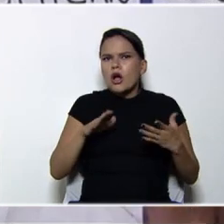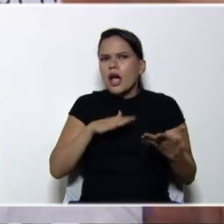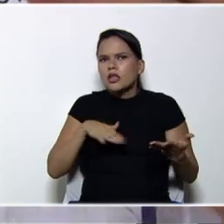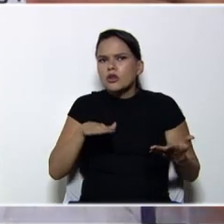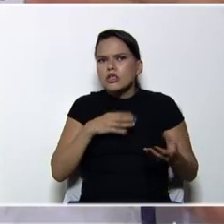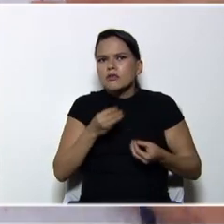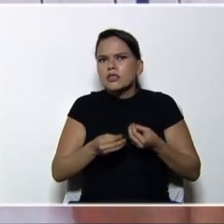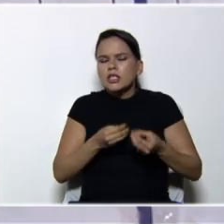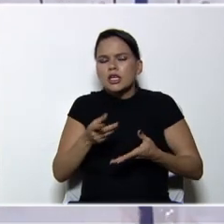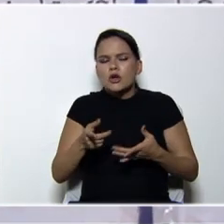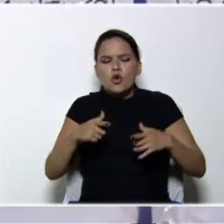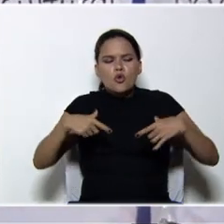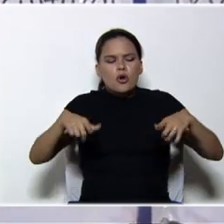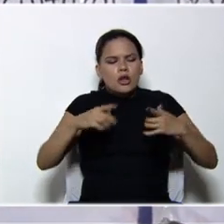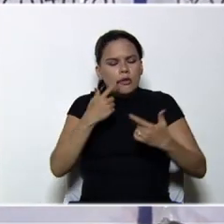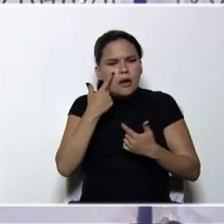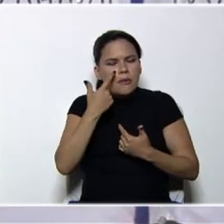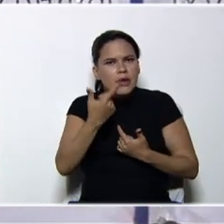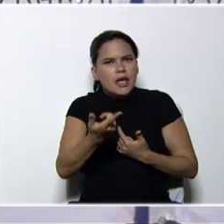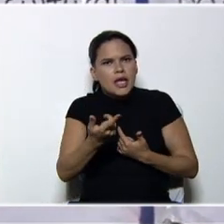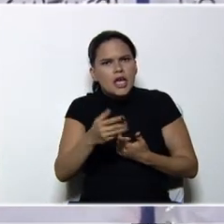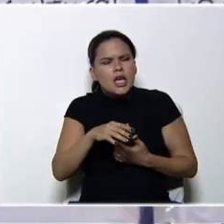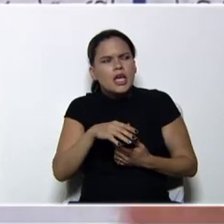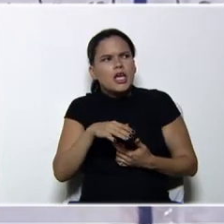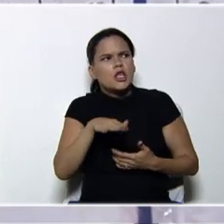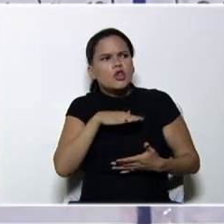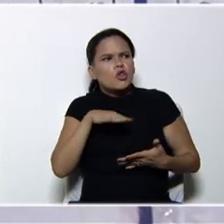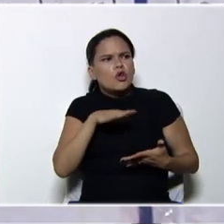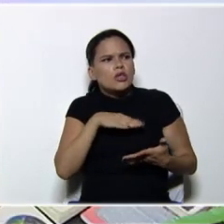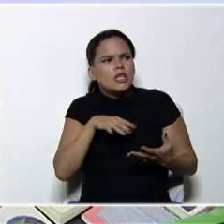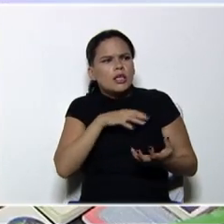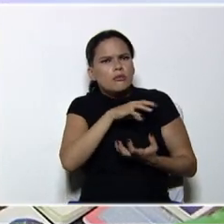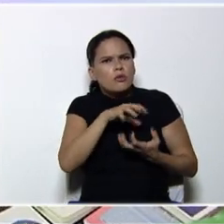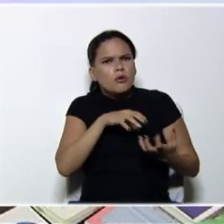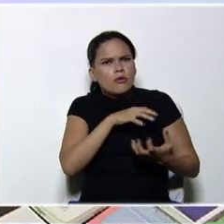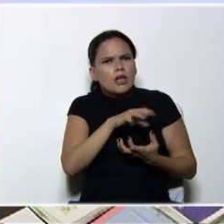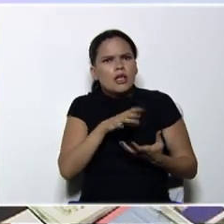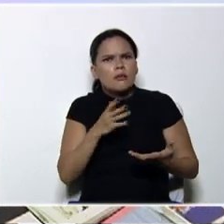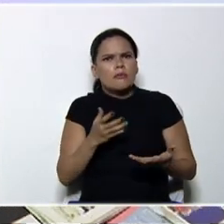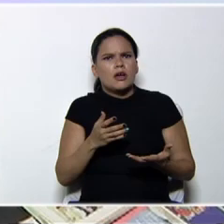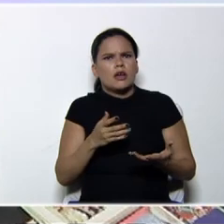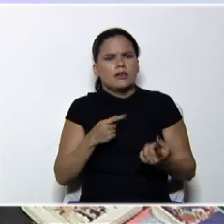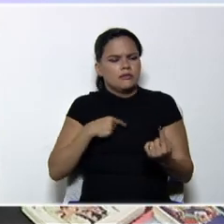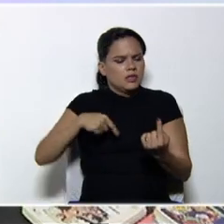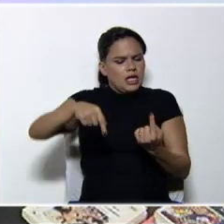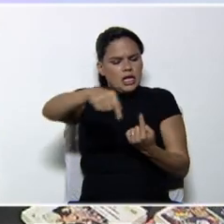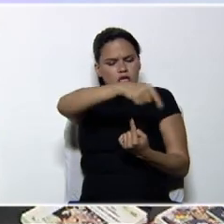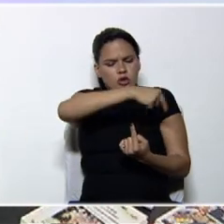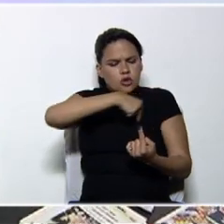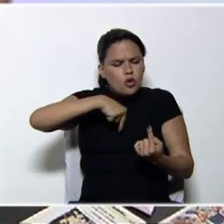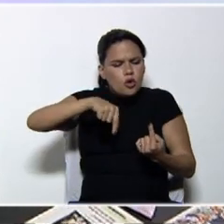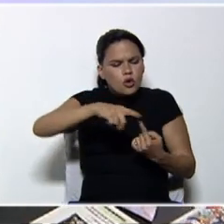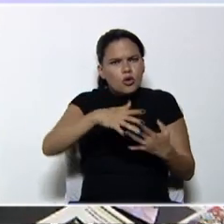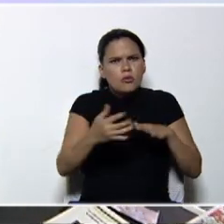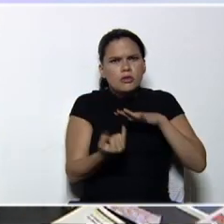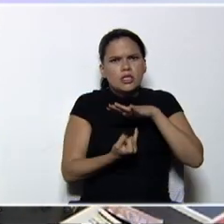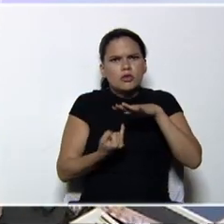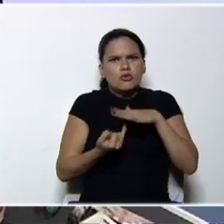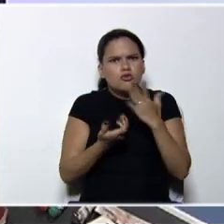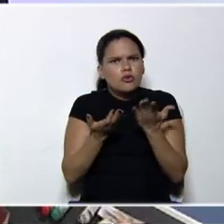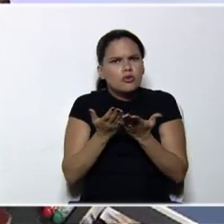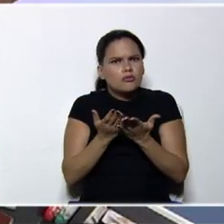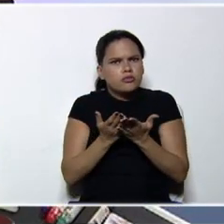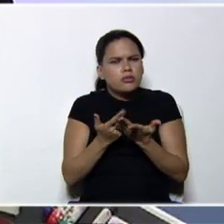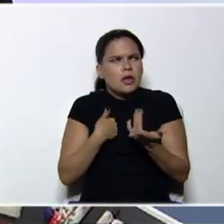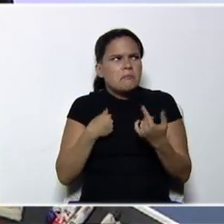sitios que voy a ver, en donde se localiza la situación, el contexto espacial, bien sea mi comunidad, bien sea mi institución educativa,